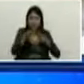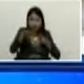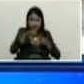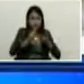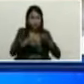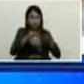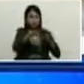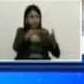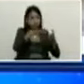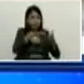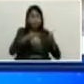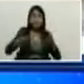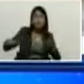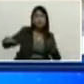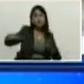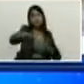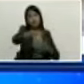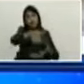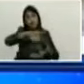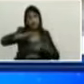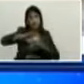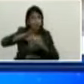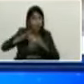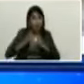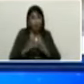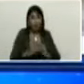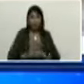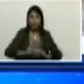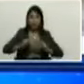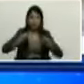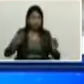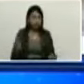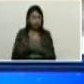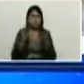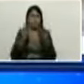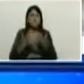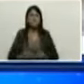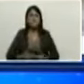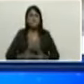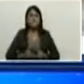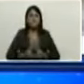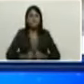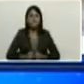campo universitario totalmente renacido totalmente recuperado